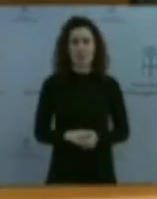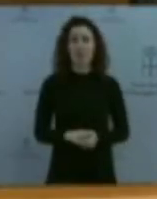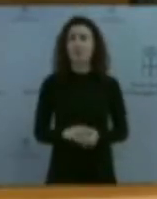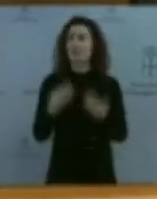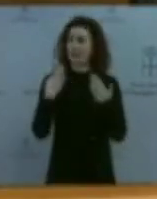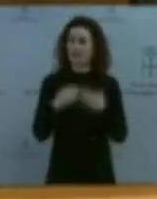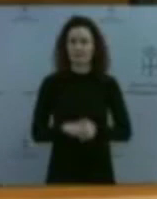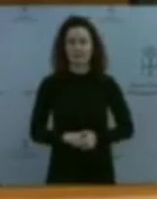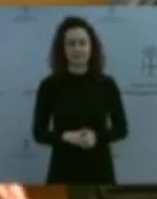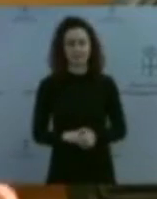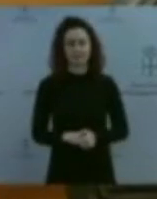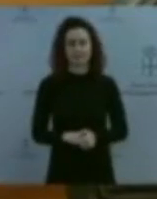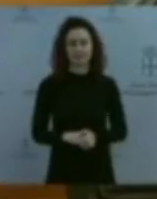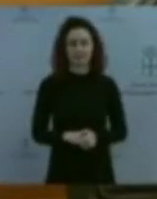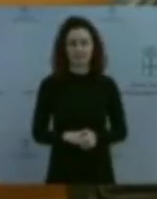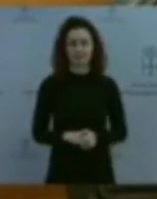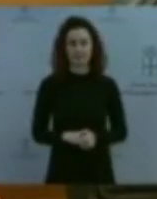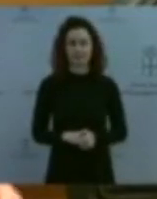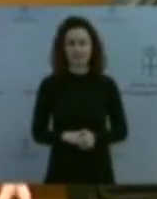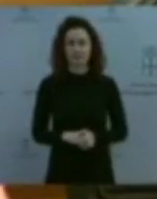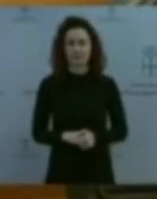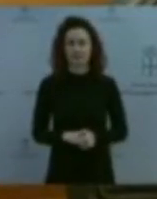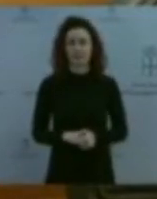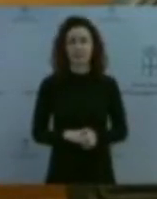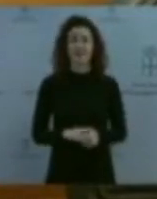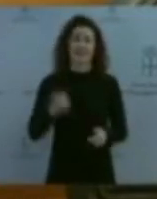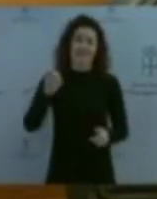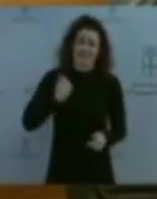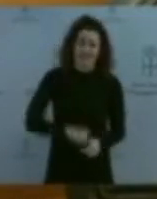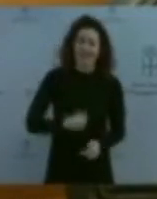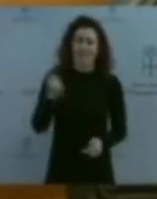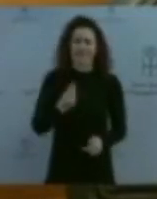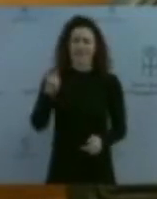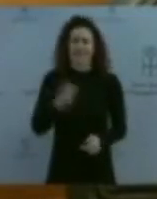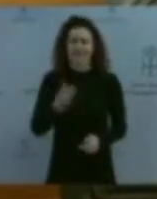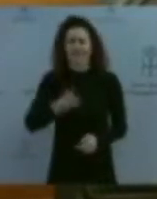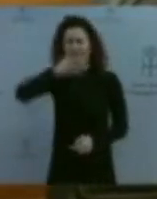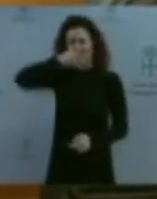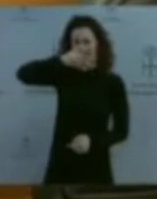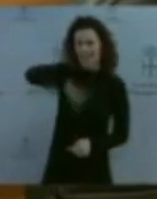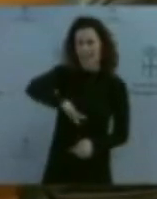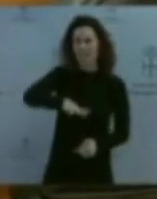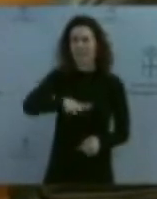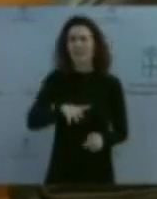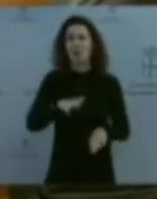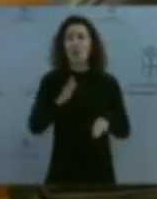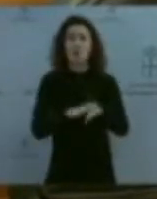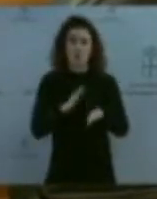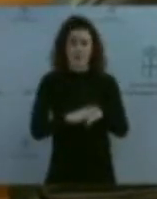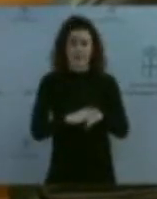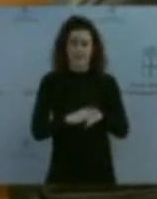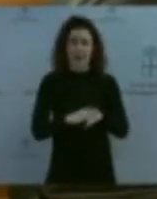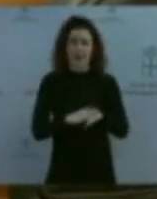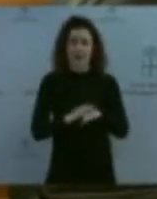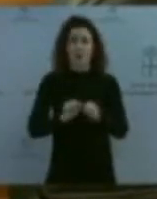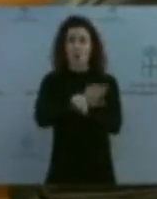Hemos denunciado en repetidas ocasiones la irresponsabilidad de utilizar la crisis provocada por el COVID para medrar políticamente.